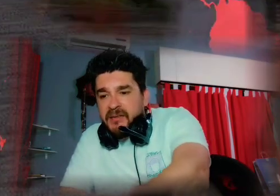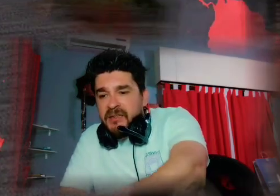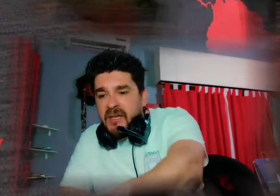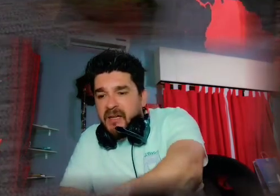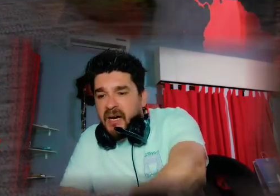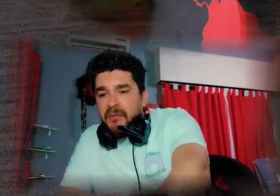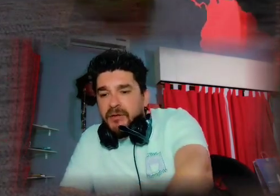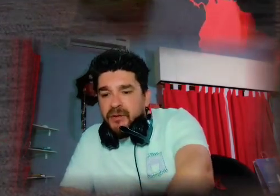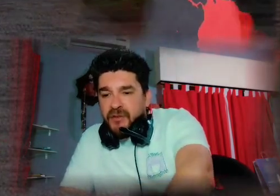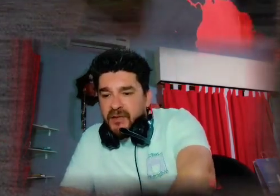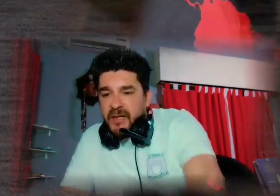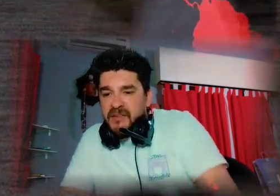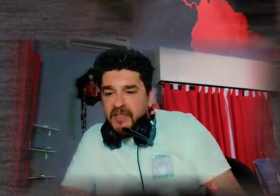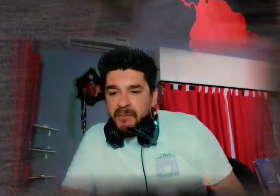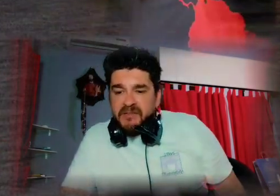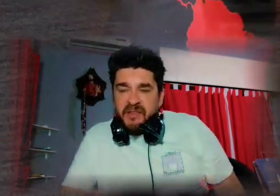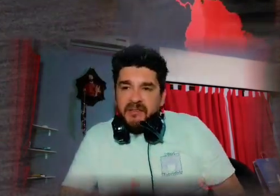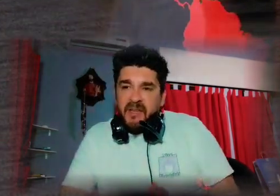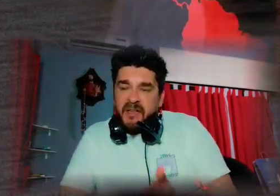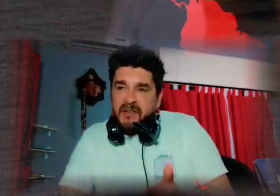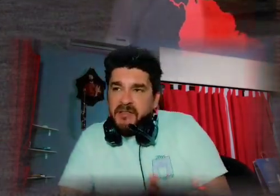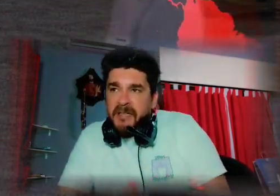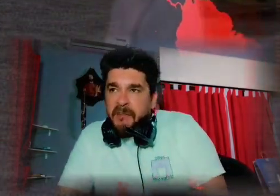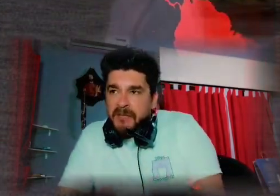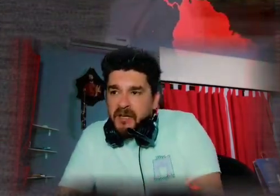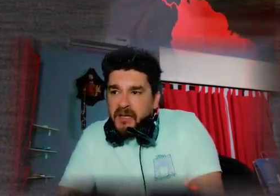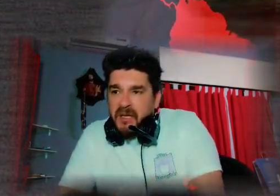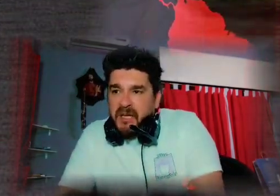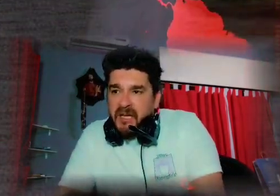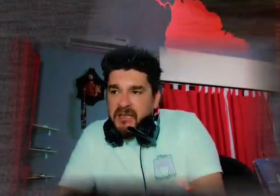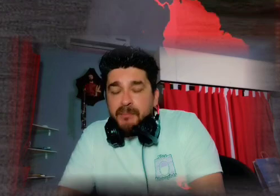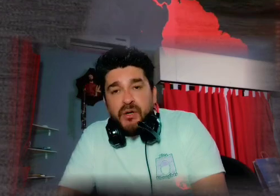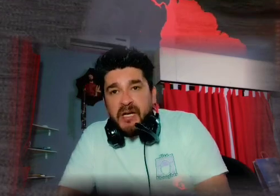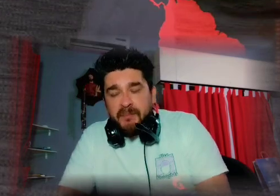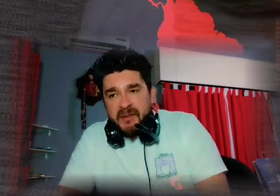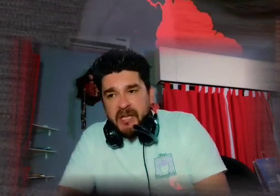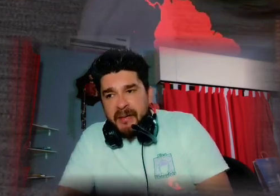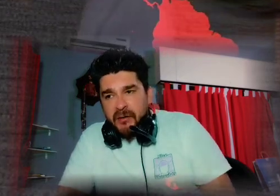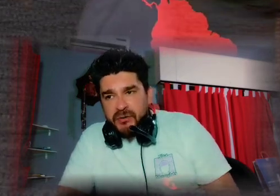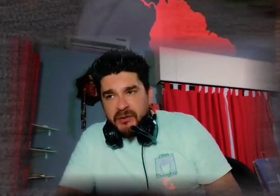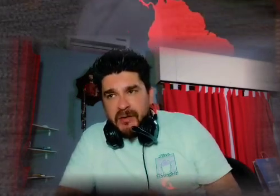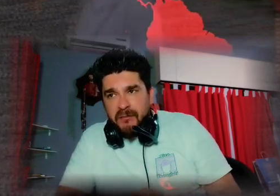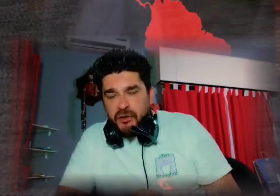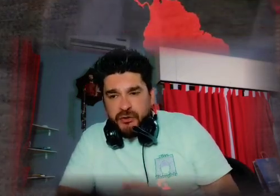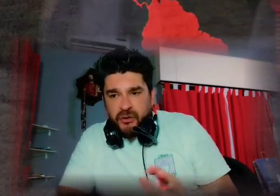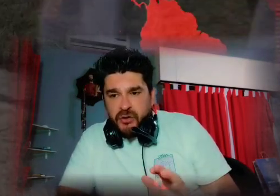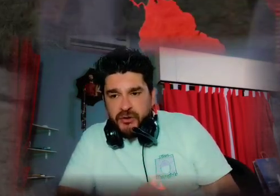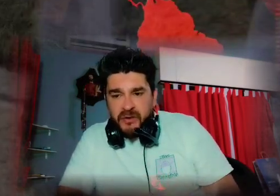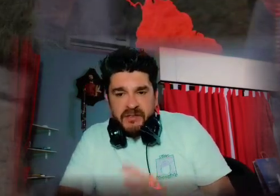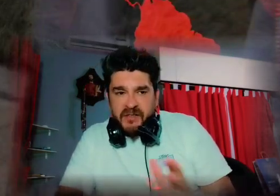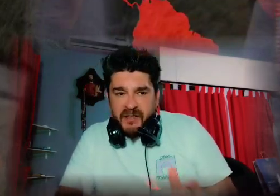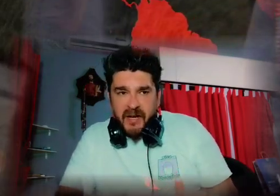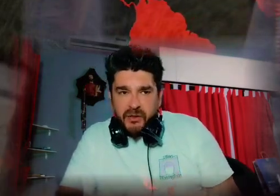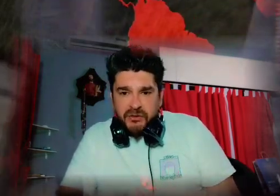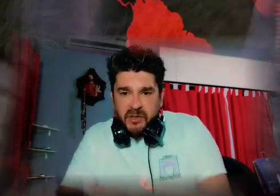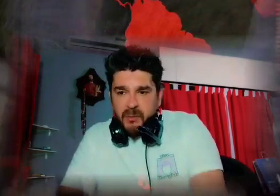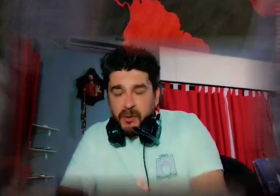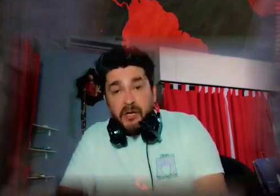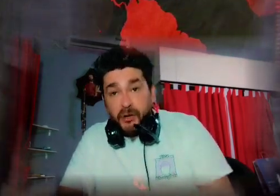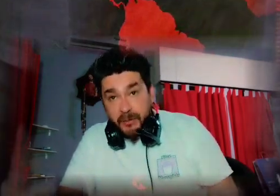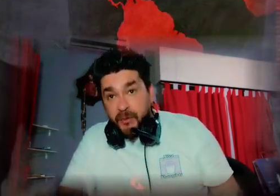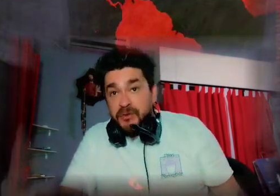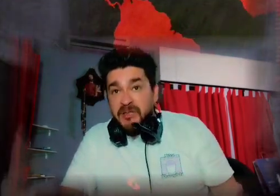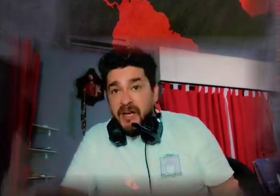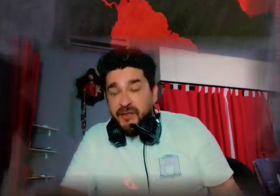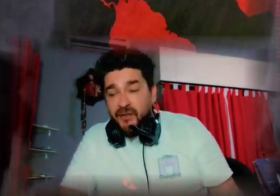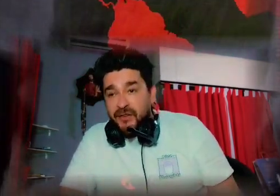Acá en Argentina, Alberto Fernández, el presidente de Argentina, en época de pandemia, cuando estábamos todos, ¿no?, encerrados,